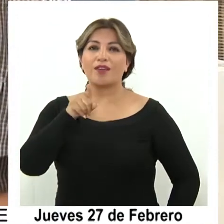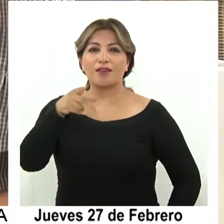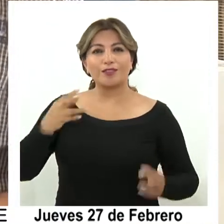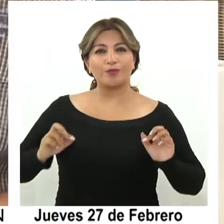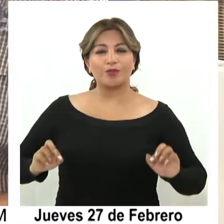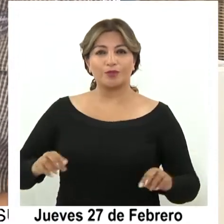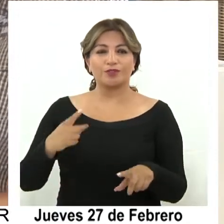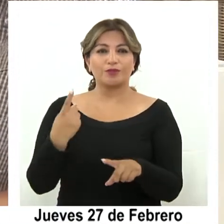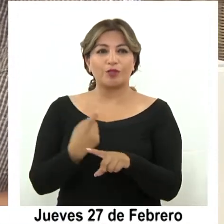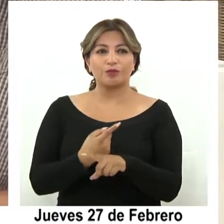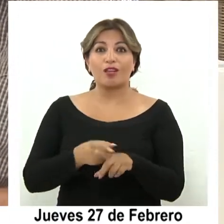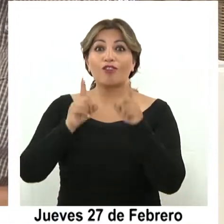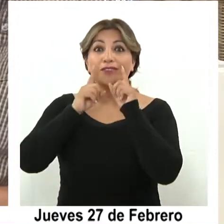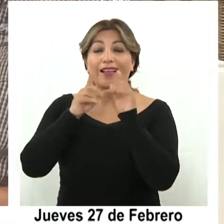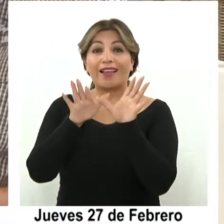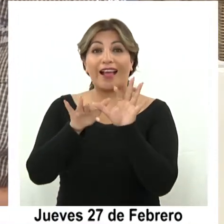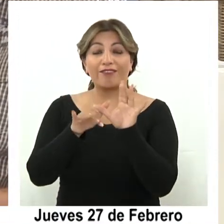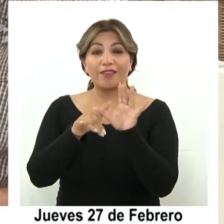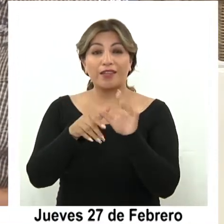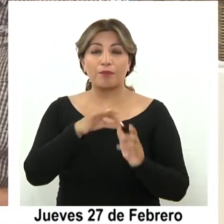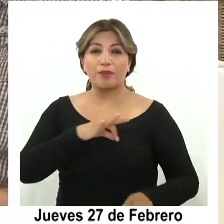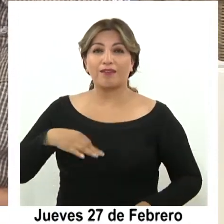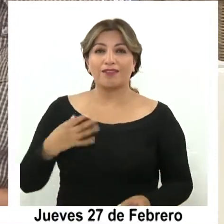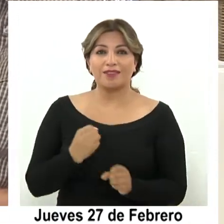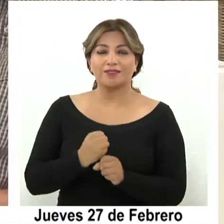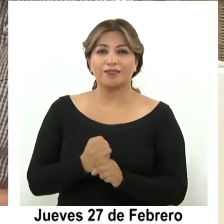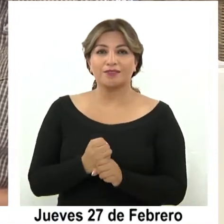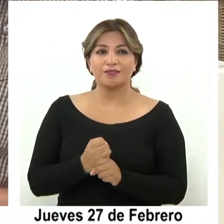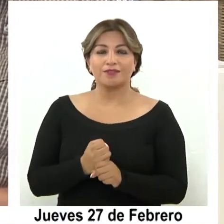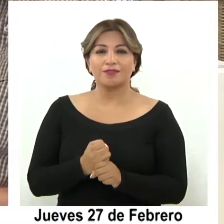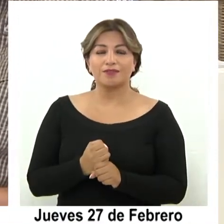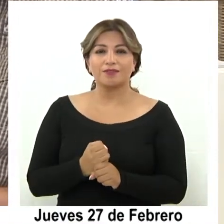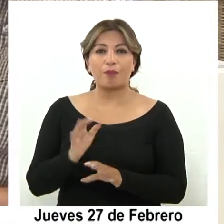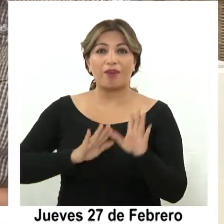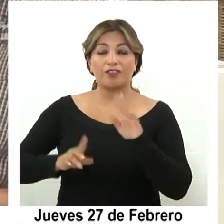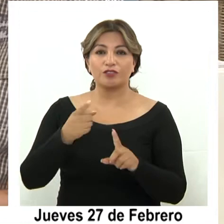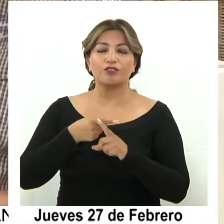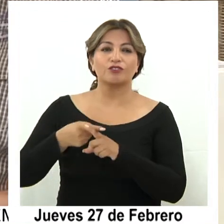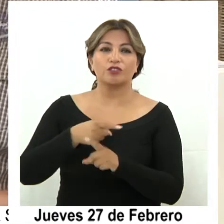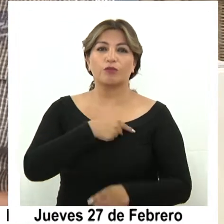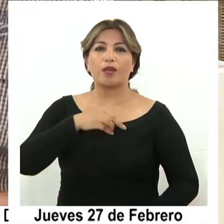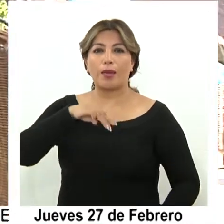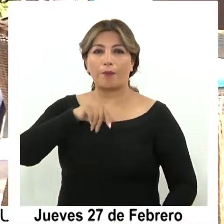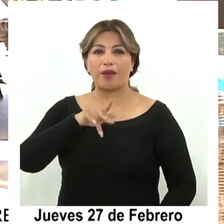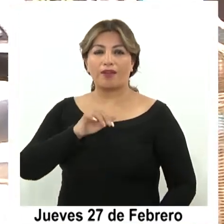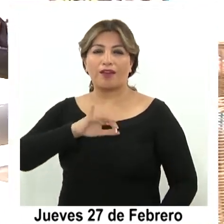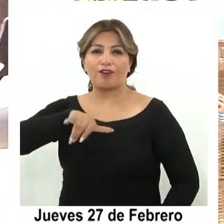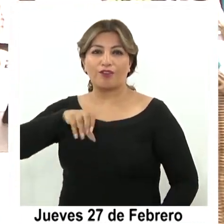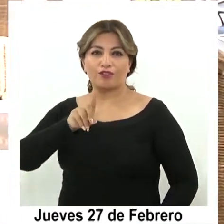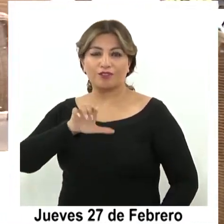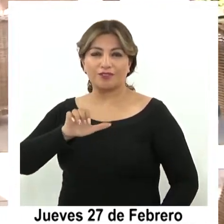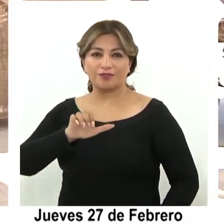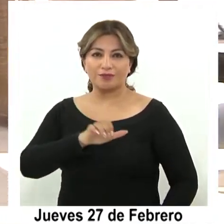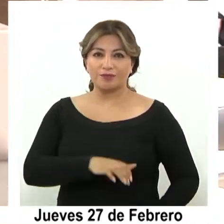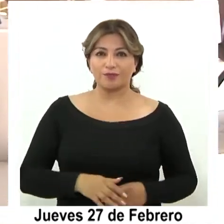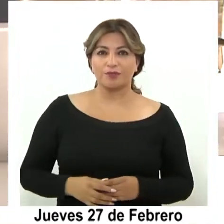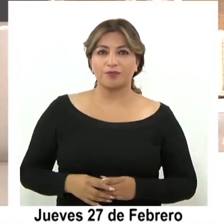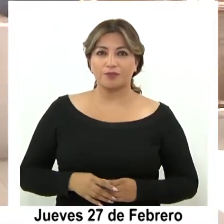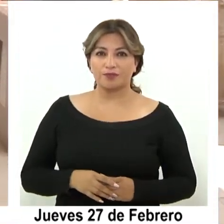Iquique Televisión, en esta oportunidad desde el Hotel Gavina con la ministra del Trabajo y Previsión Social, María José Saldívar.